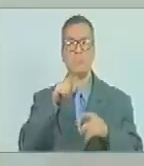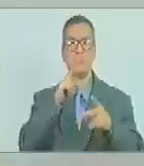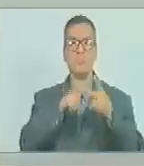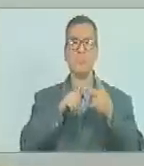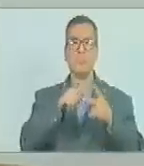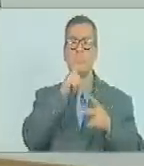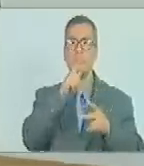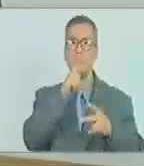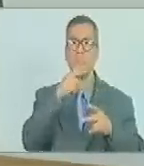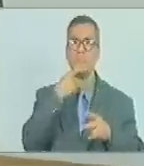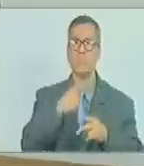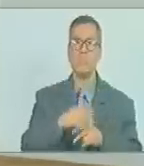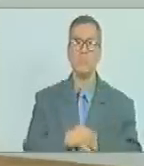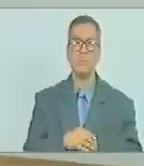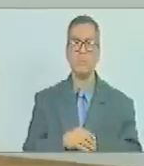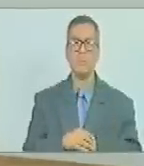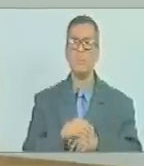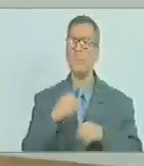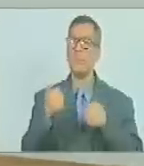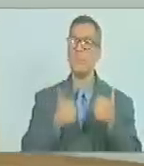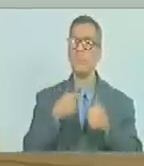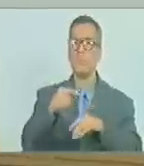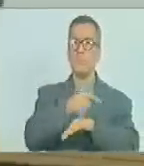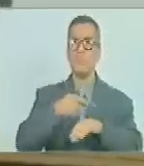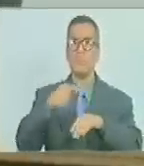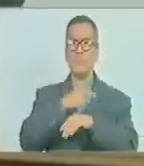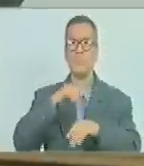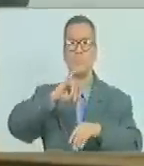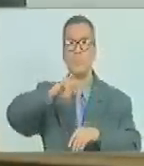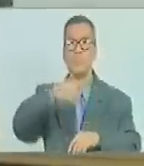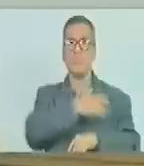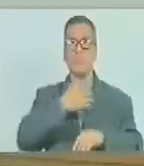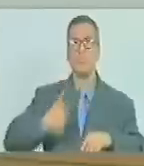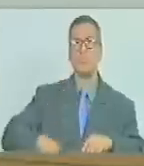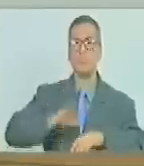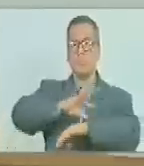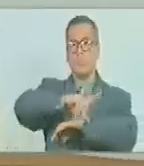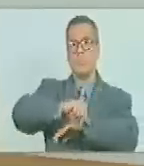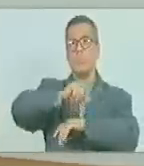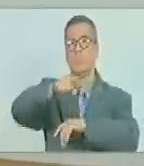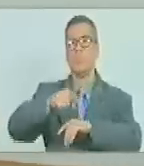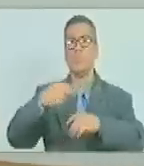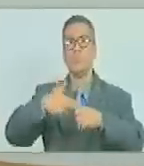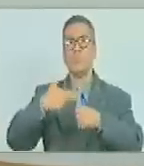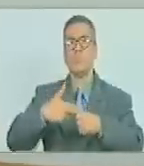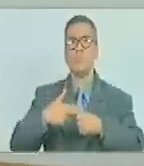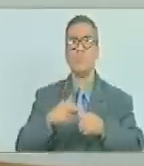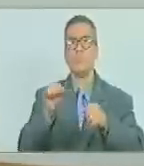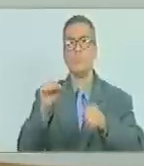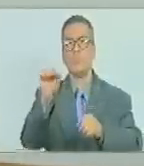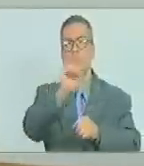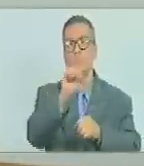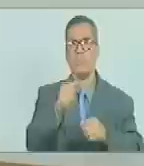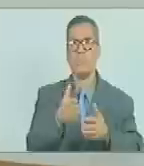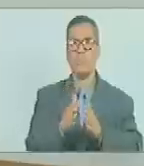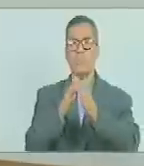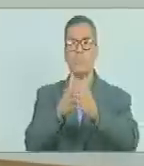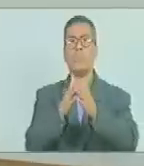palmaria. ¿Cuándo acá el gobierno chino nos ha robado un barril de petróleo? ¿Y cuántos barcos nos robó Donald Trump de